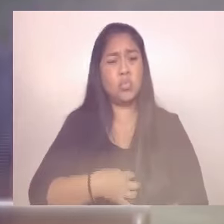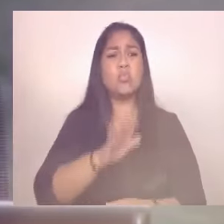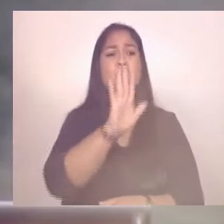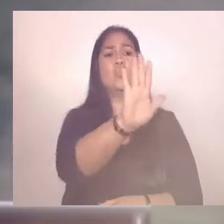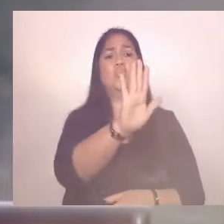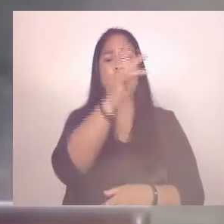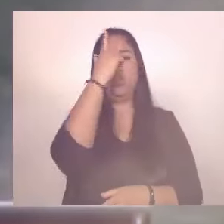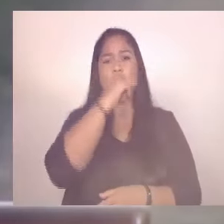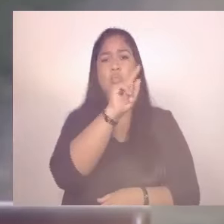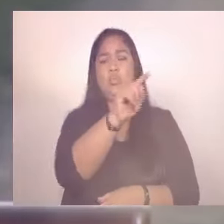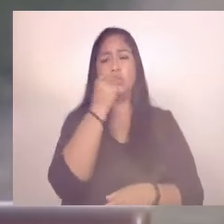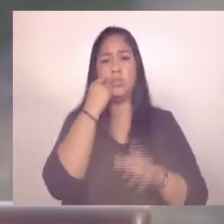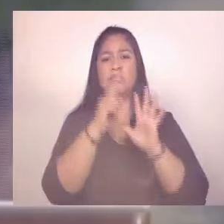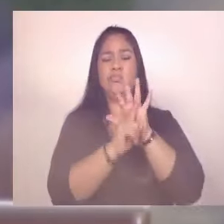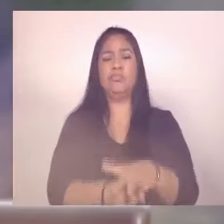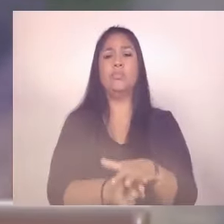sus peores efectos.